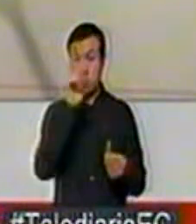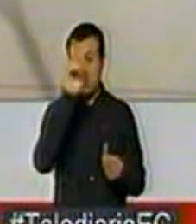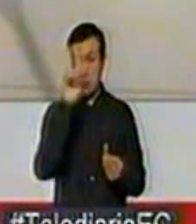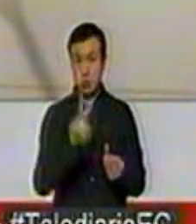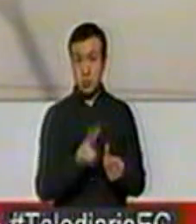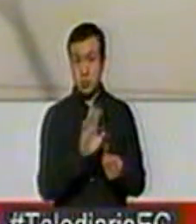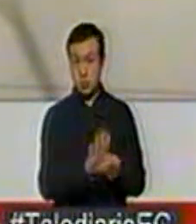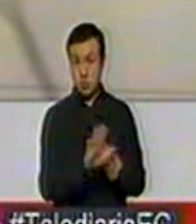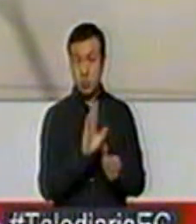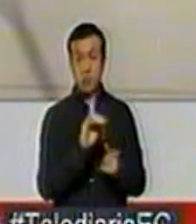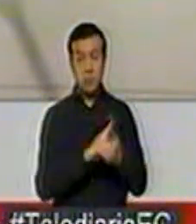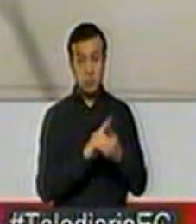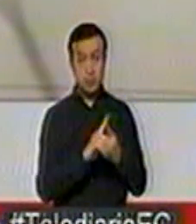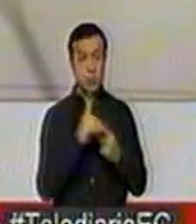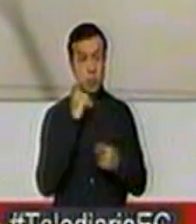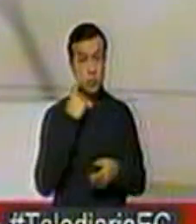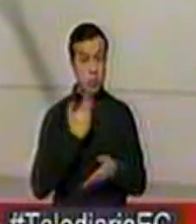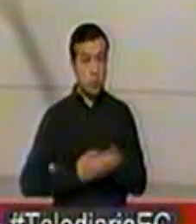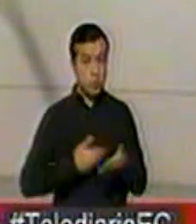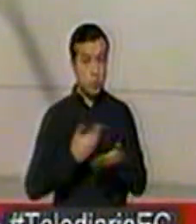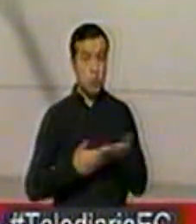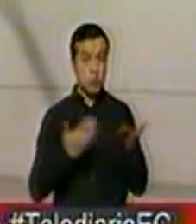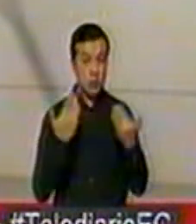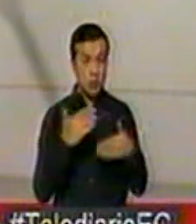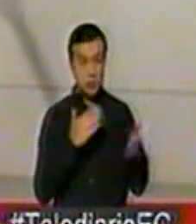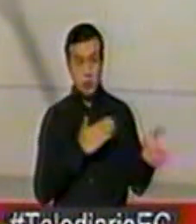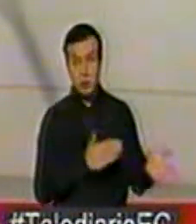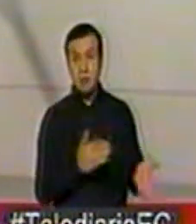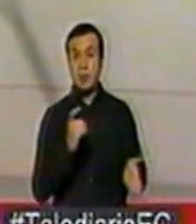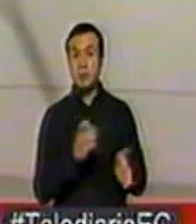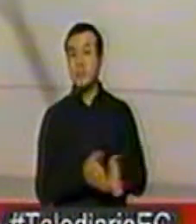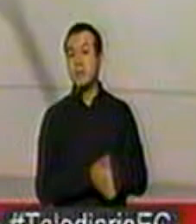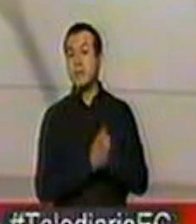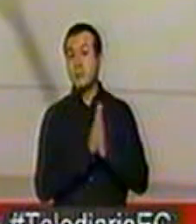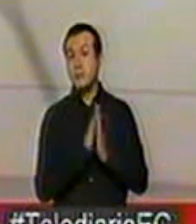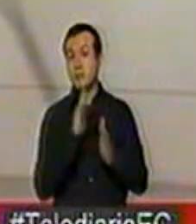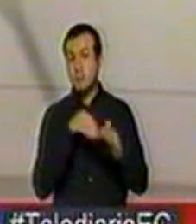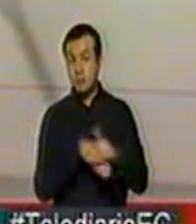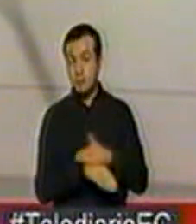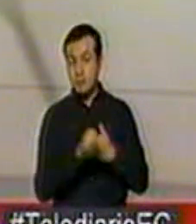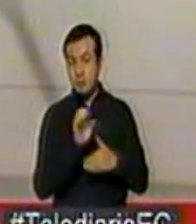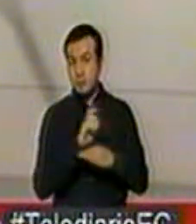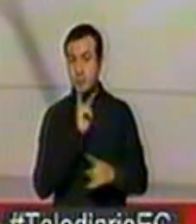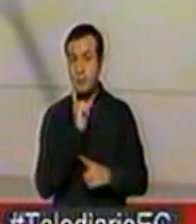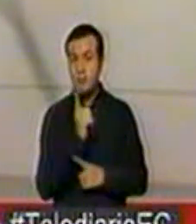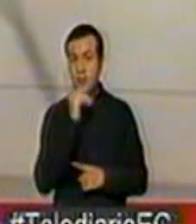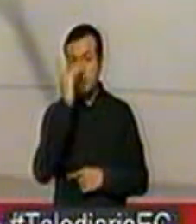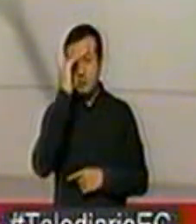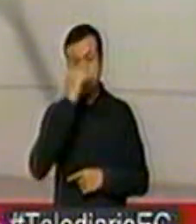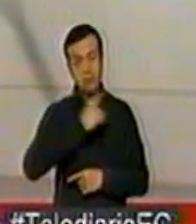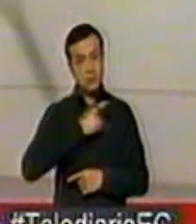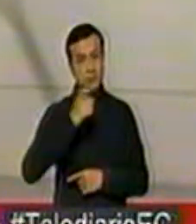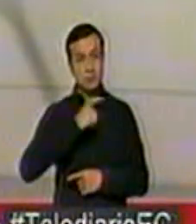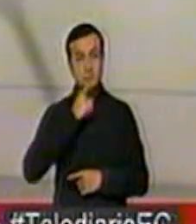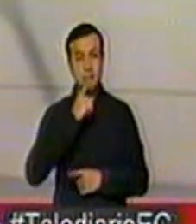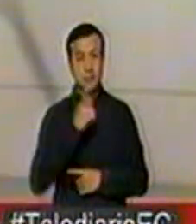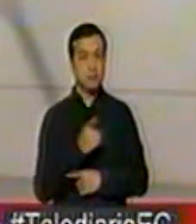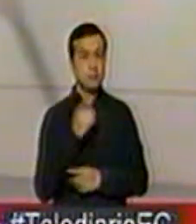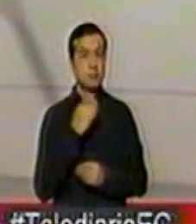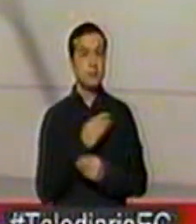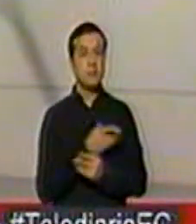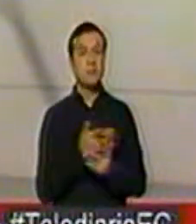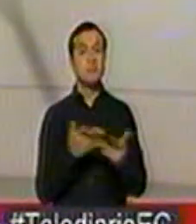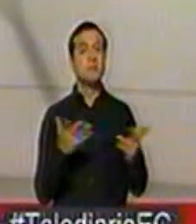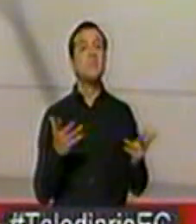venezolanos, de los documentos que se van a requerir para ingresar al Ecuador. Pero esto es una medida, repito,